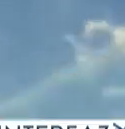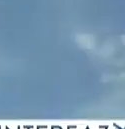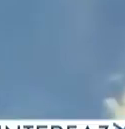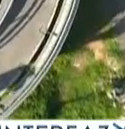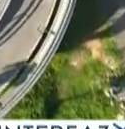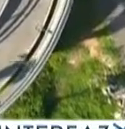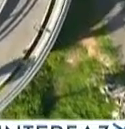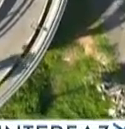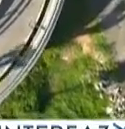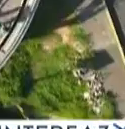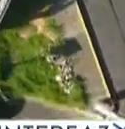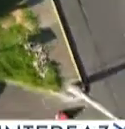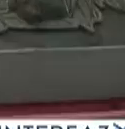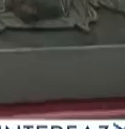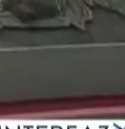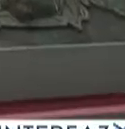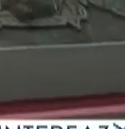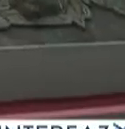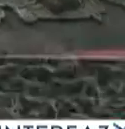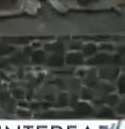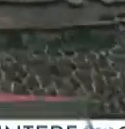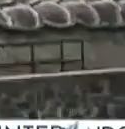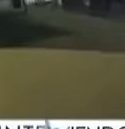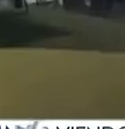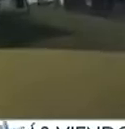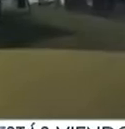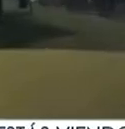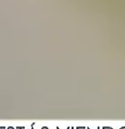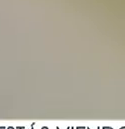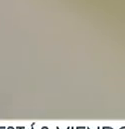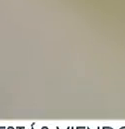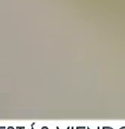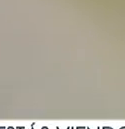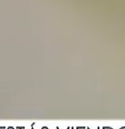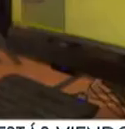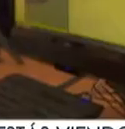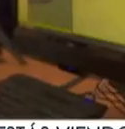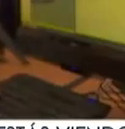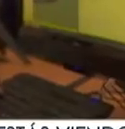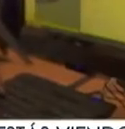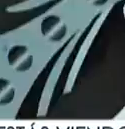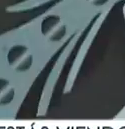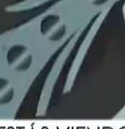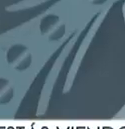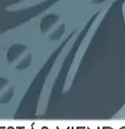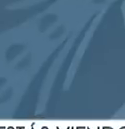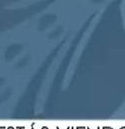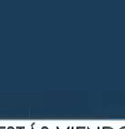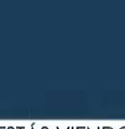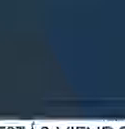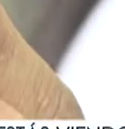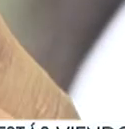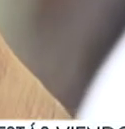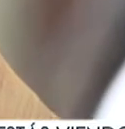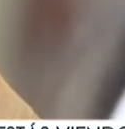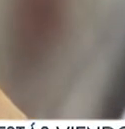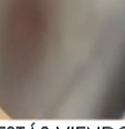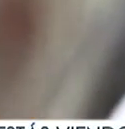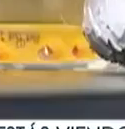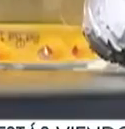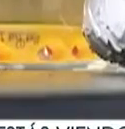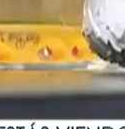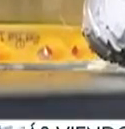su oferta educativa en nivel superior en la Ciudad de México. Entérate de las opciones que tiene para ti. El